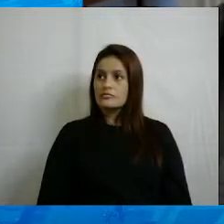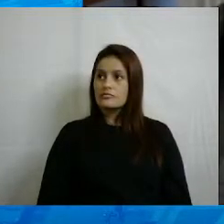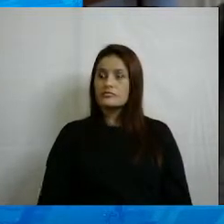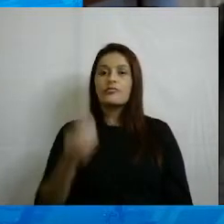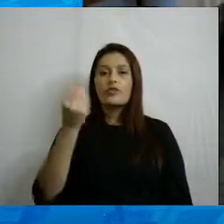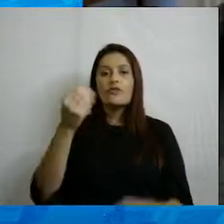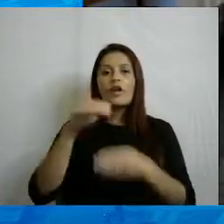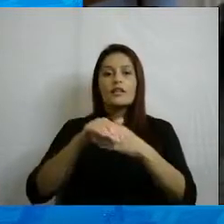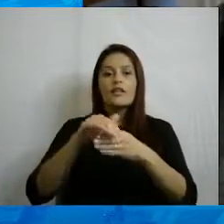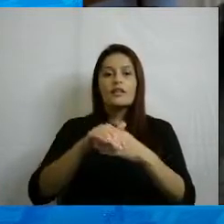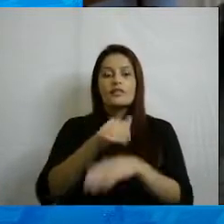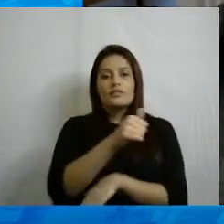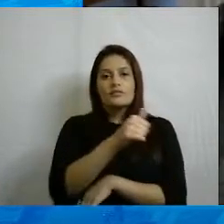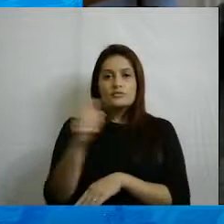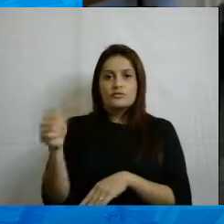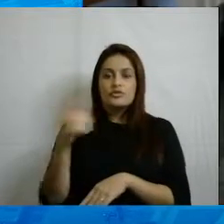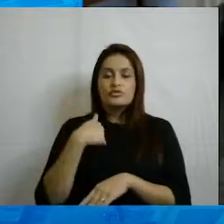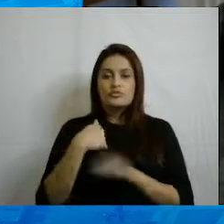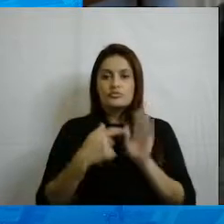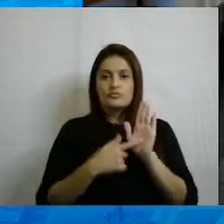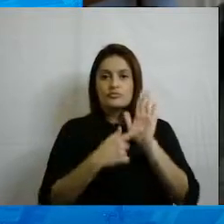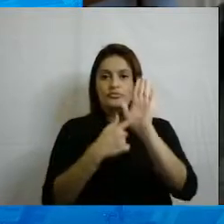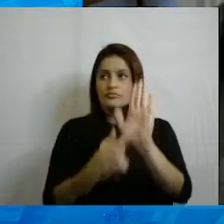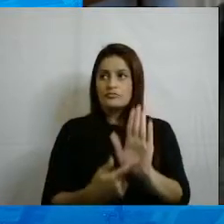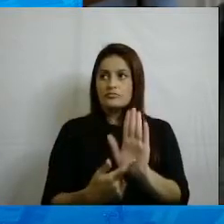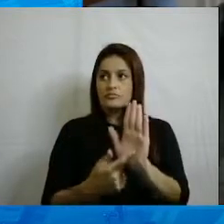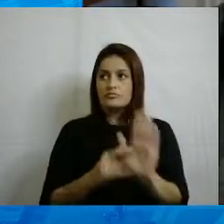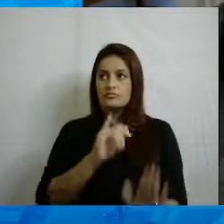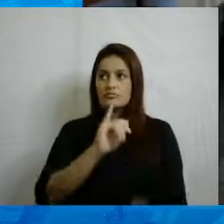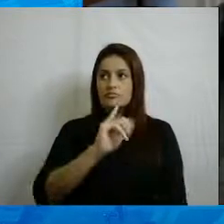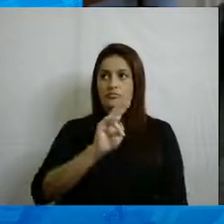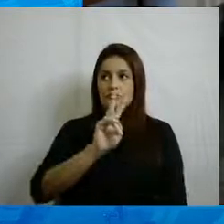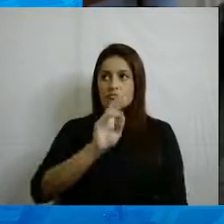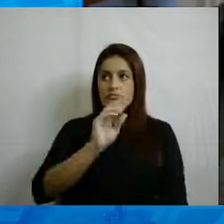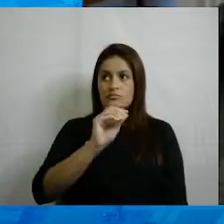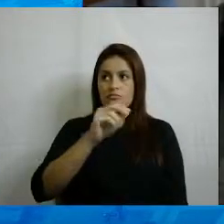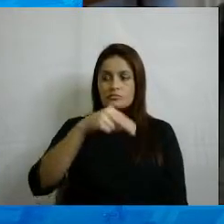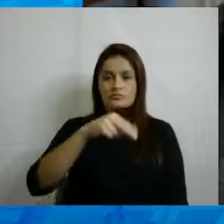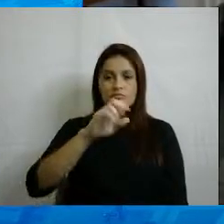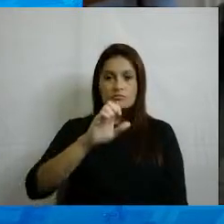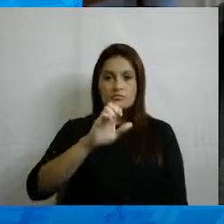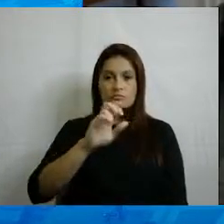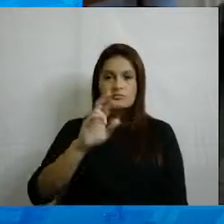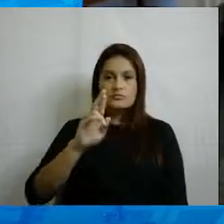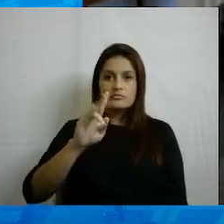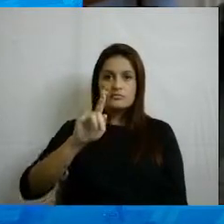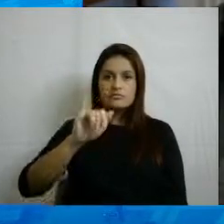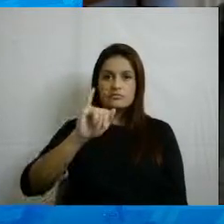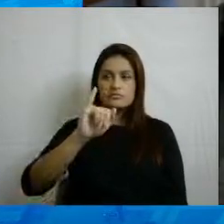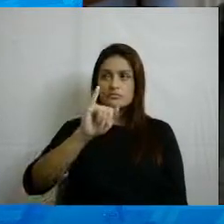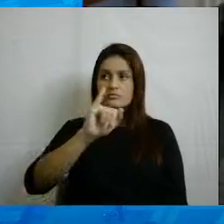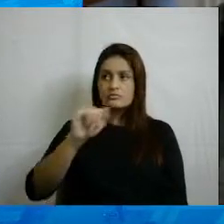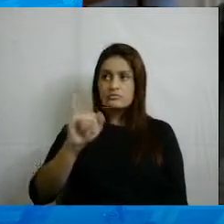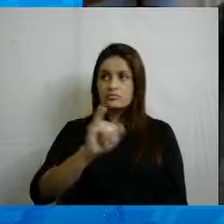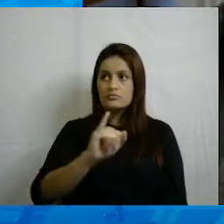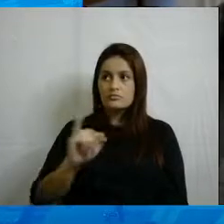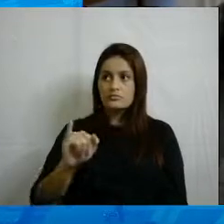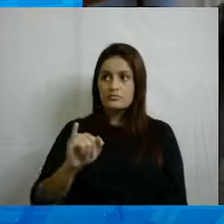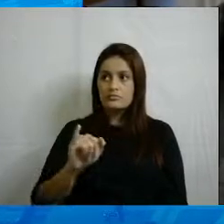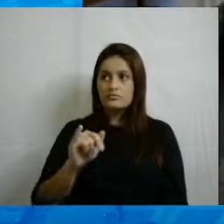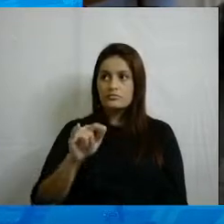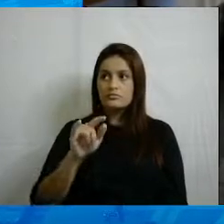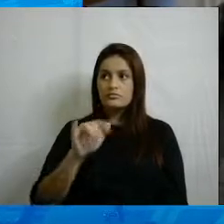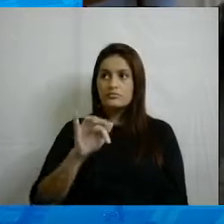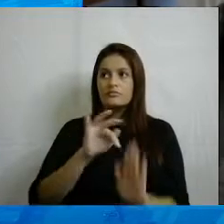Buenas tardes a todos. Me presento, algunos me conocen y algunos no. Soy, se podría decir, como la fundadora